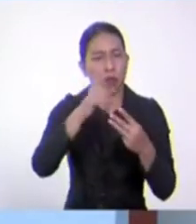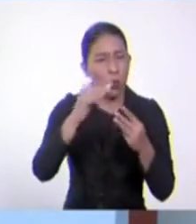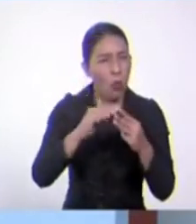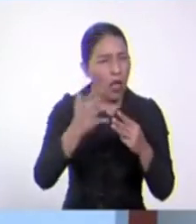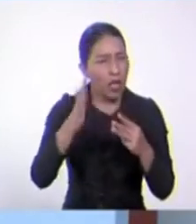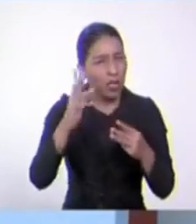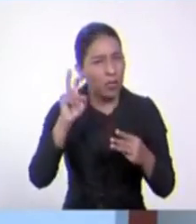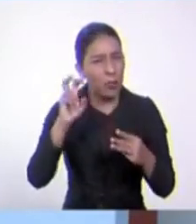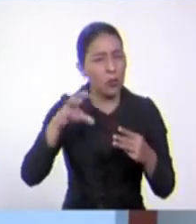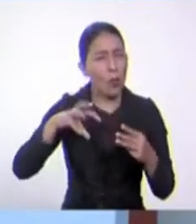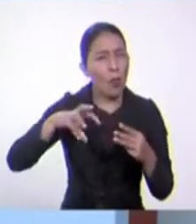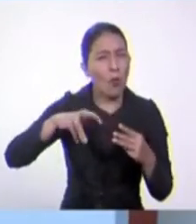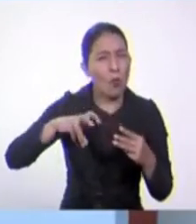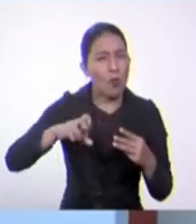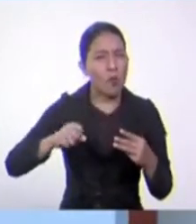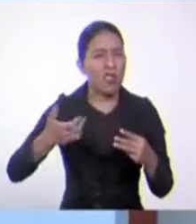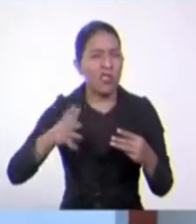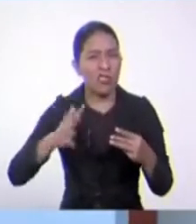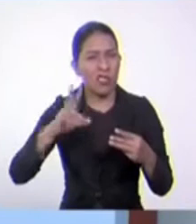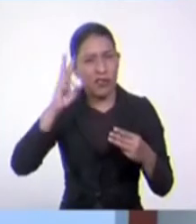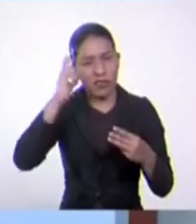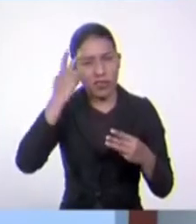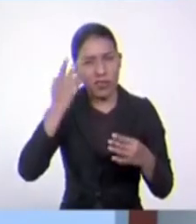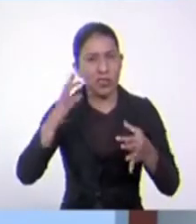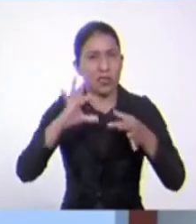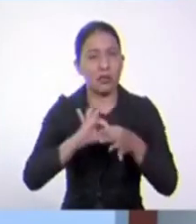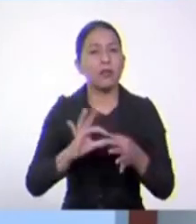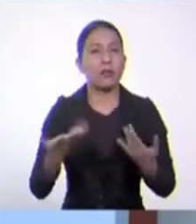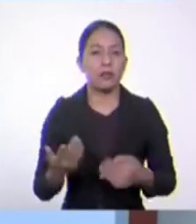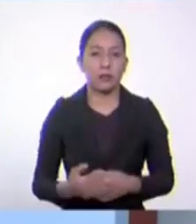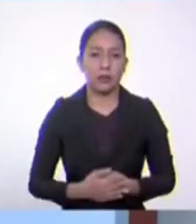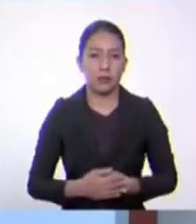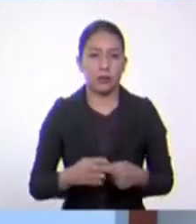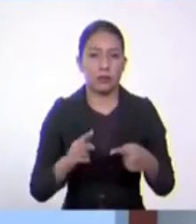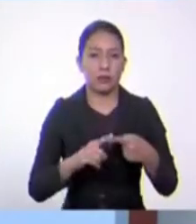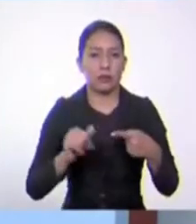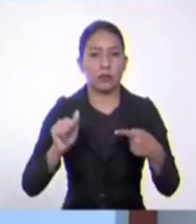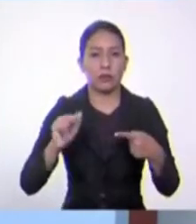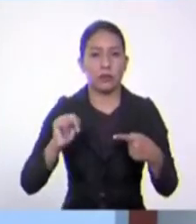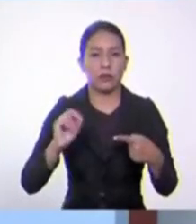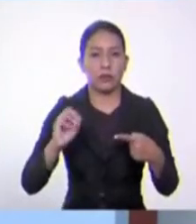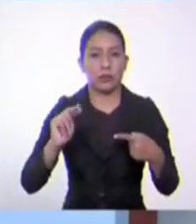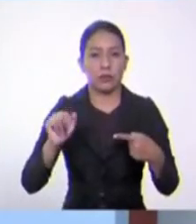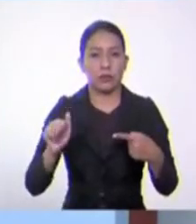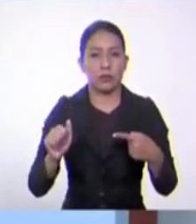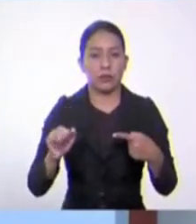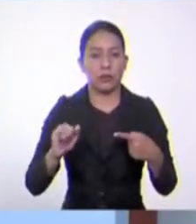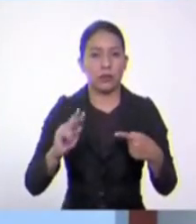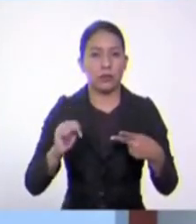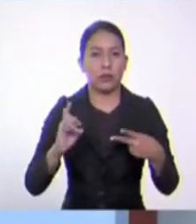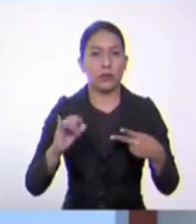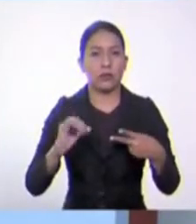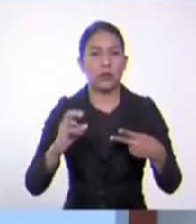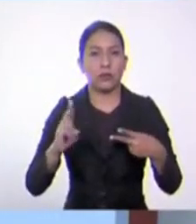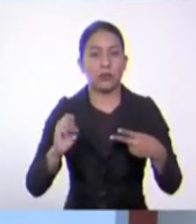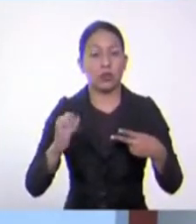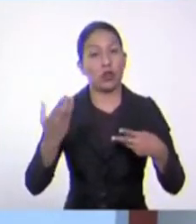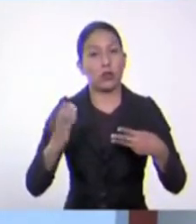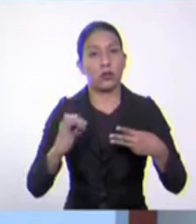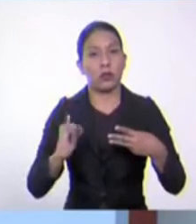o parece que tiene un significado a limón? Anona, Indicus o